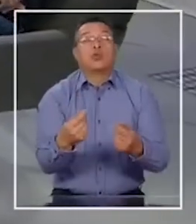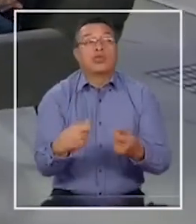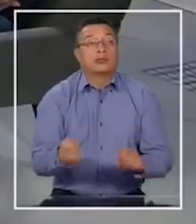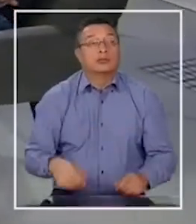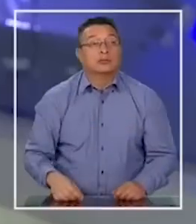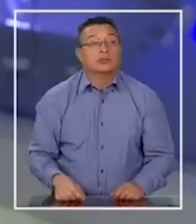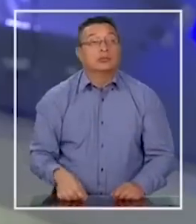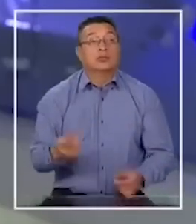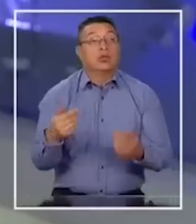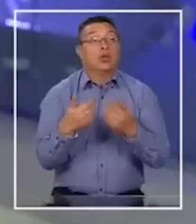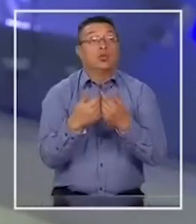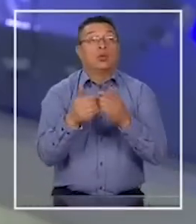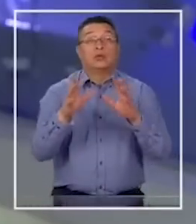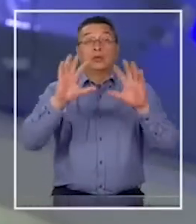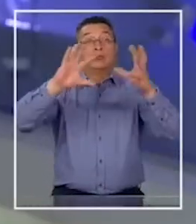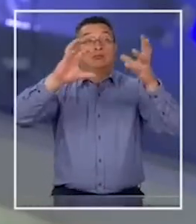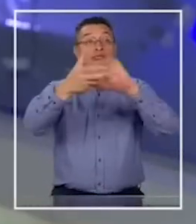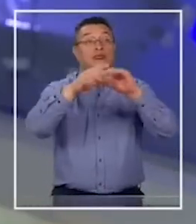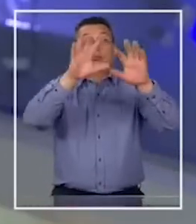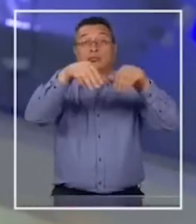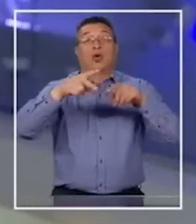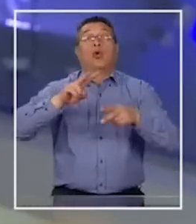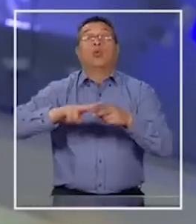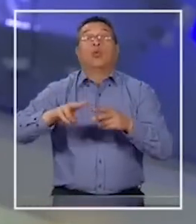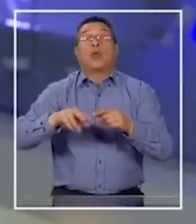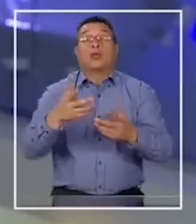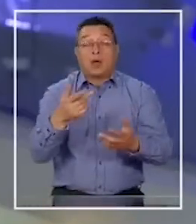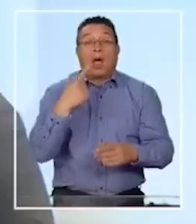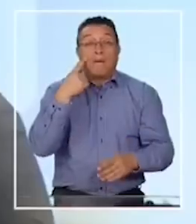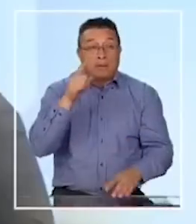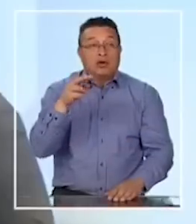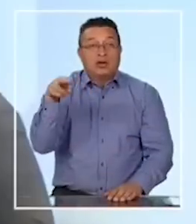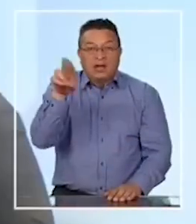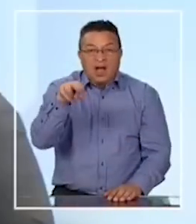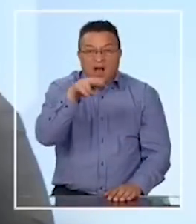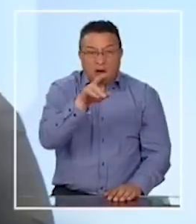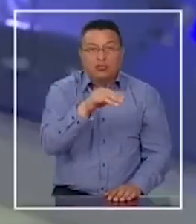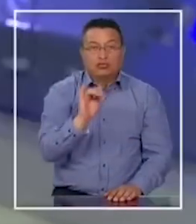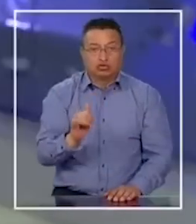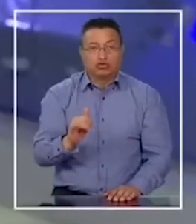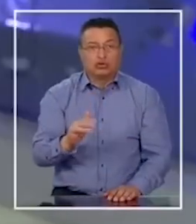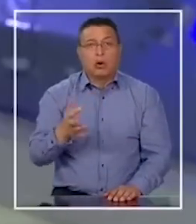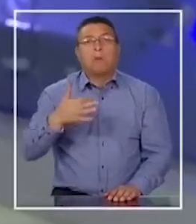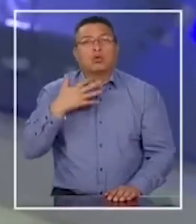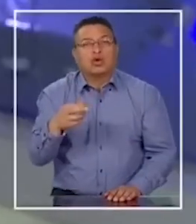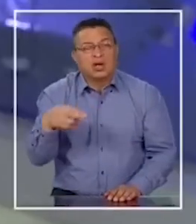lo que cuesta cualquier demolición que hacemos permanentemente pero hacen demoliciones permanentemente